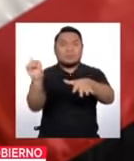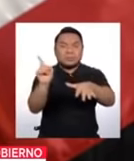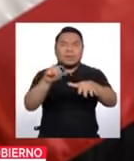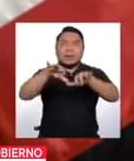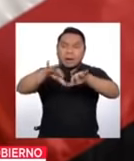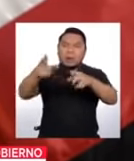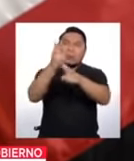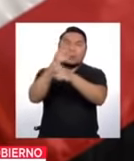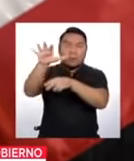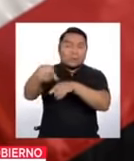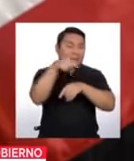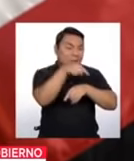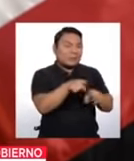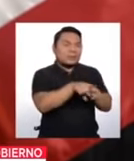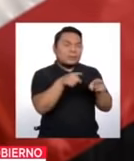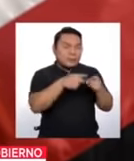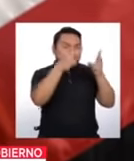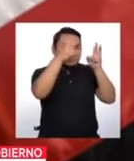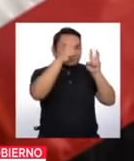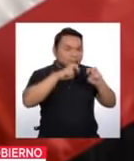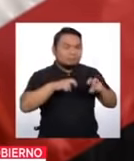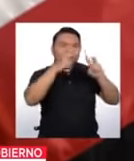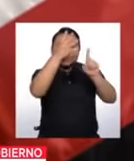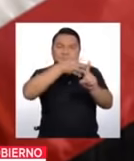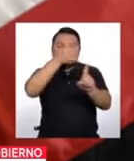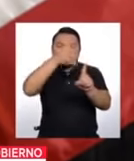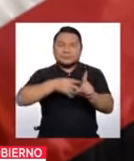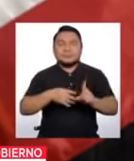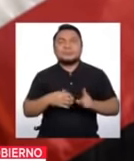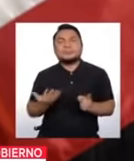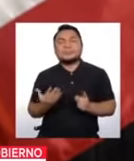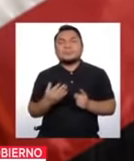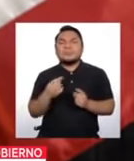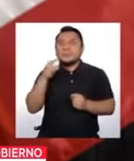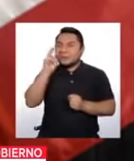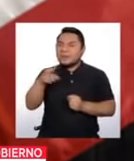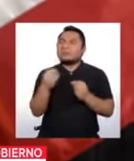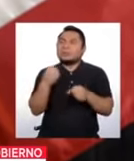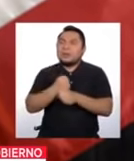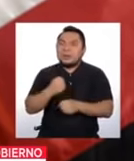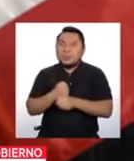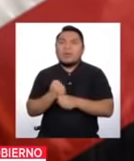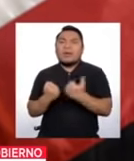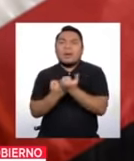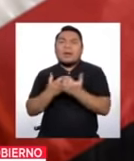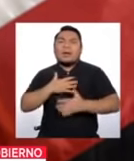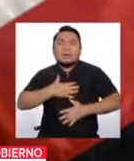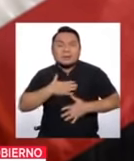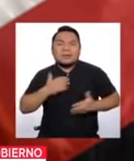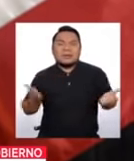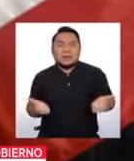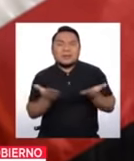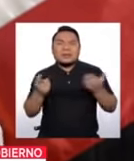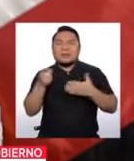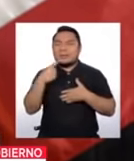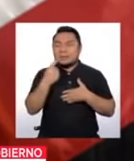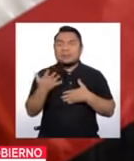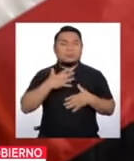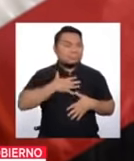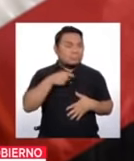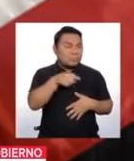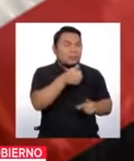estamos haciendo. Felizmente, hay mucha voluntad y ánimo de diálogo, no solamente de parte nuestra,